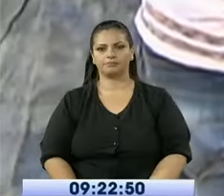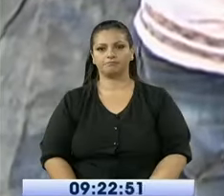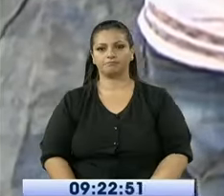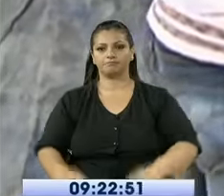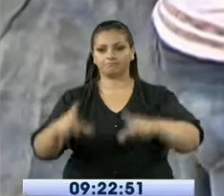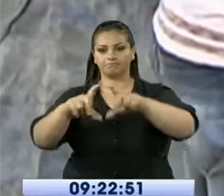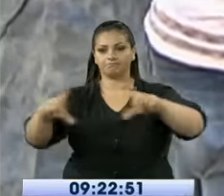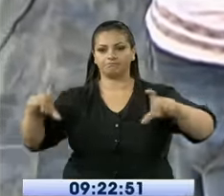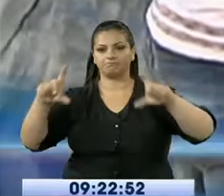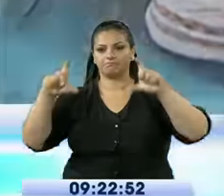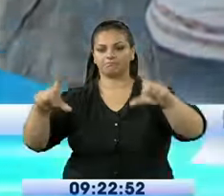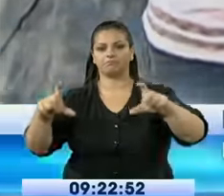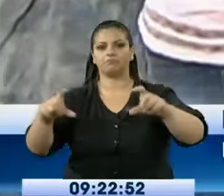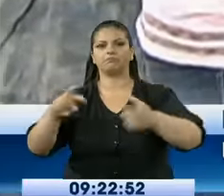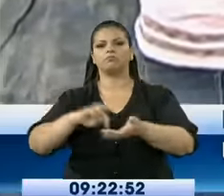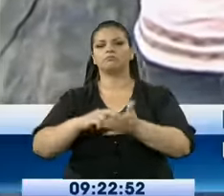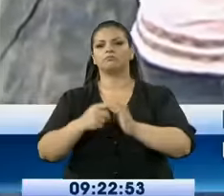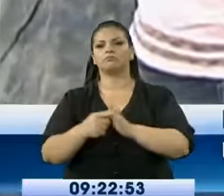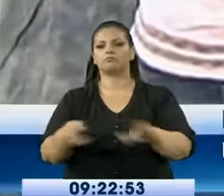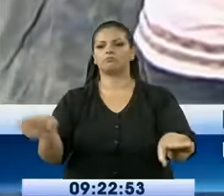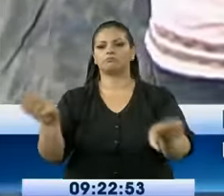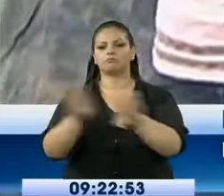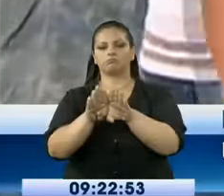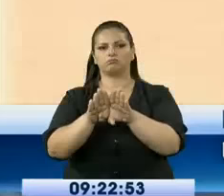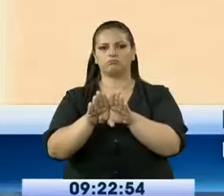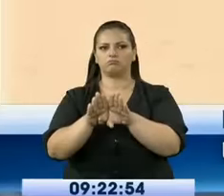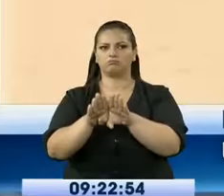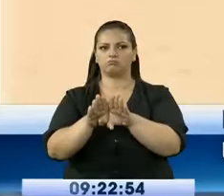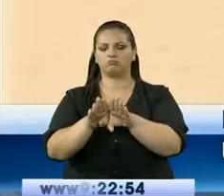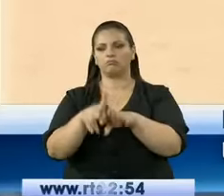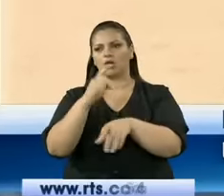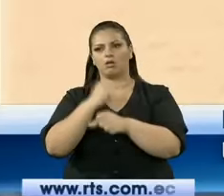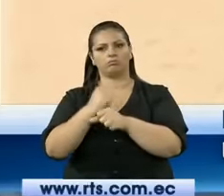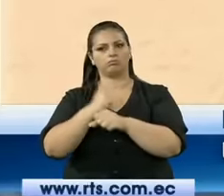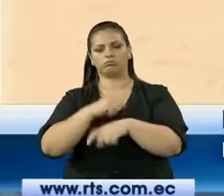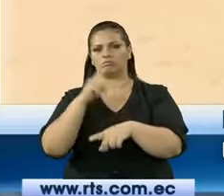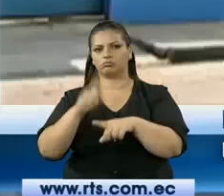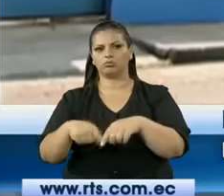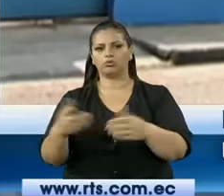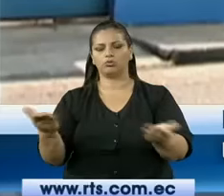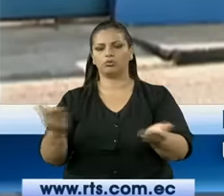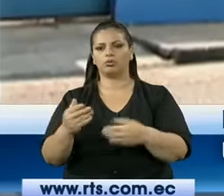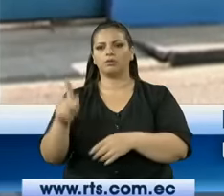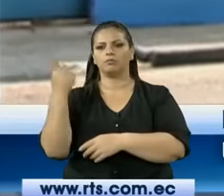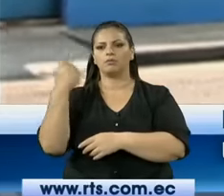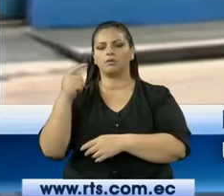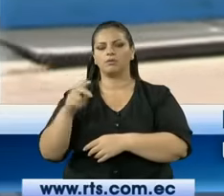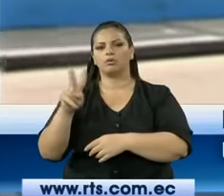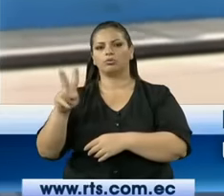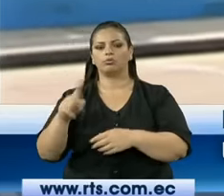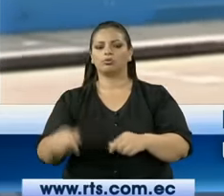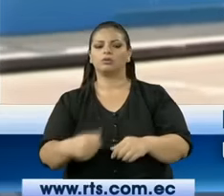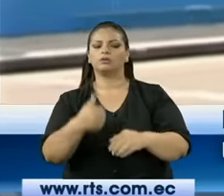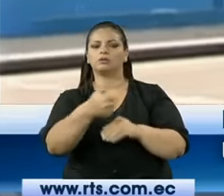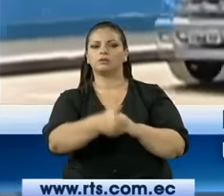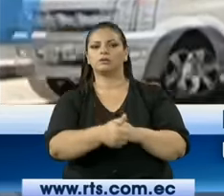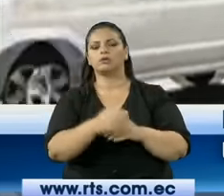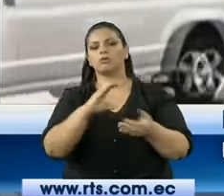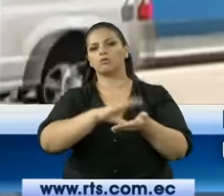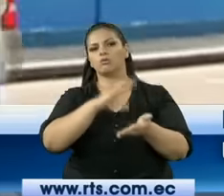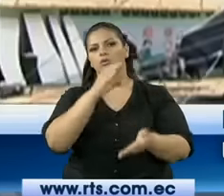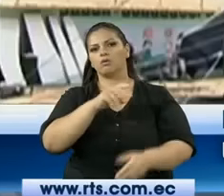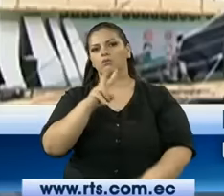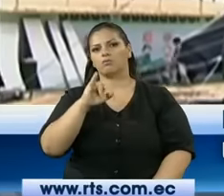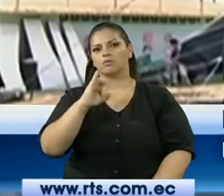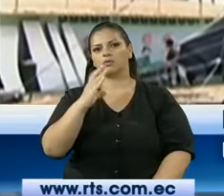Clausurado. Así quedó este circo ubicado en la Ciudadela Pradera 2, al lado del Colegio Vicente Trujillo, al sur de Guayaquil. El motivo